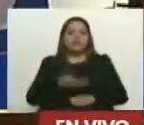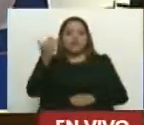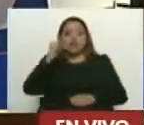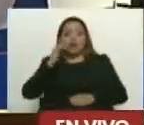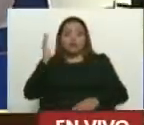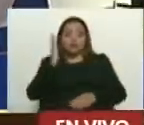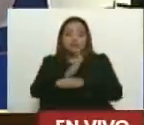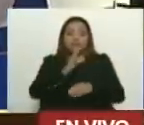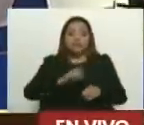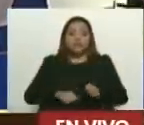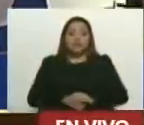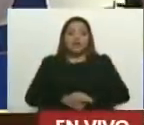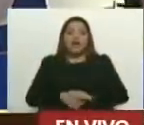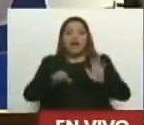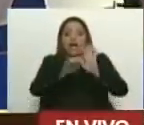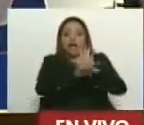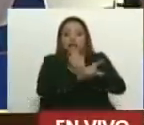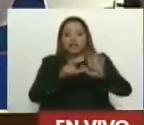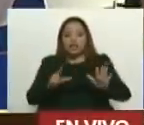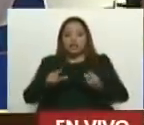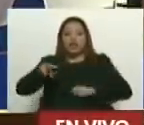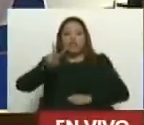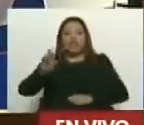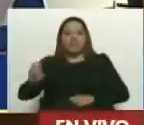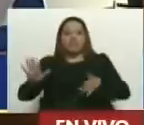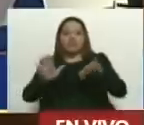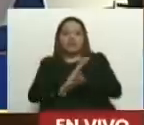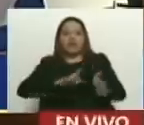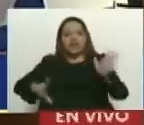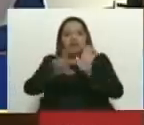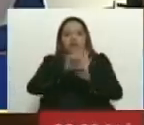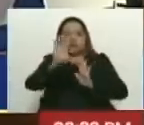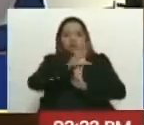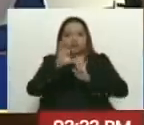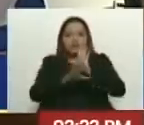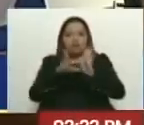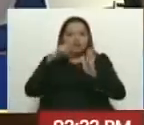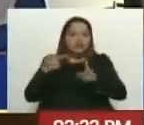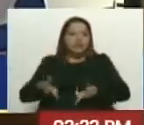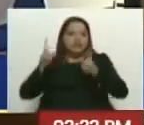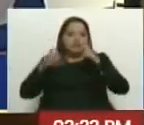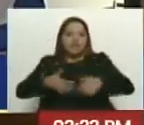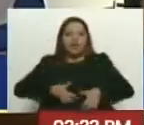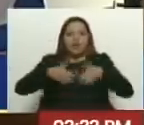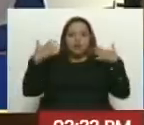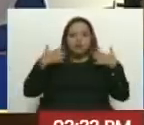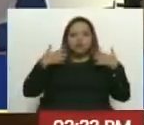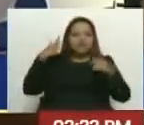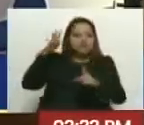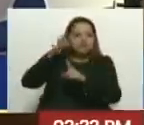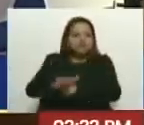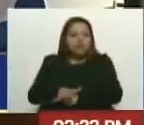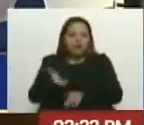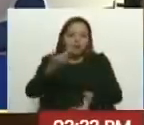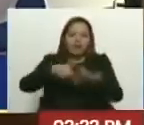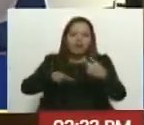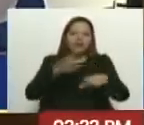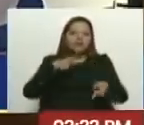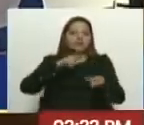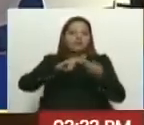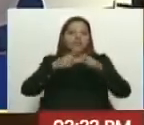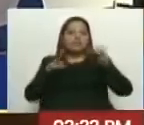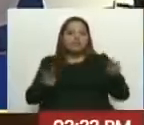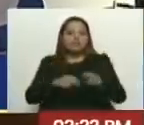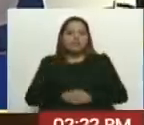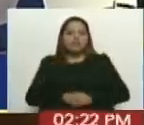artículo 20 de la Ley Constitucional contra el Odio por la convivencia pacífica y la tolerancia, con la